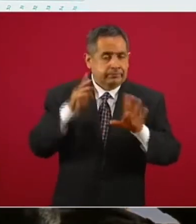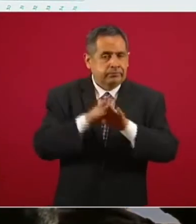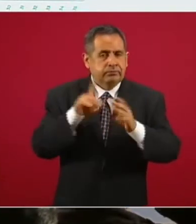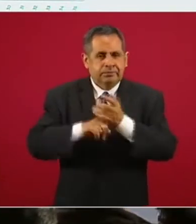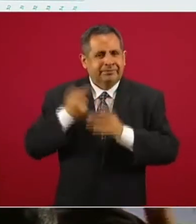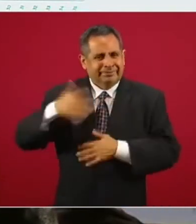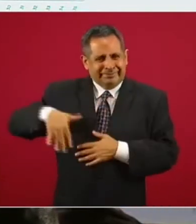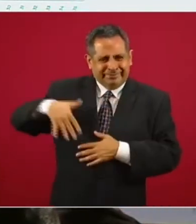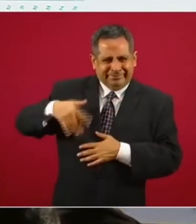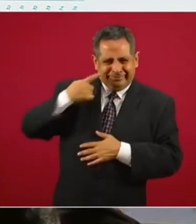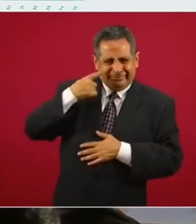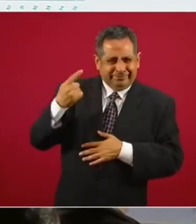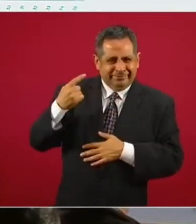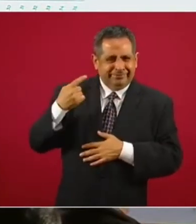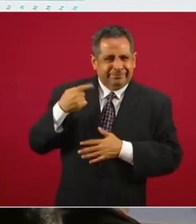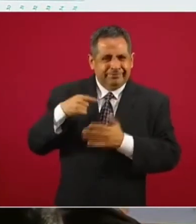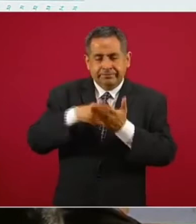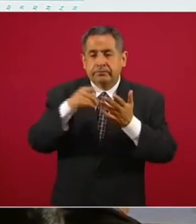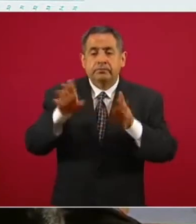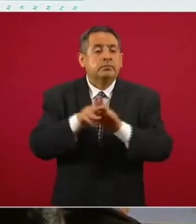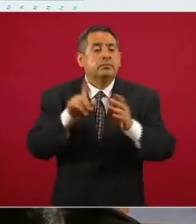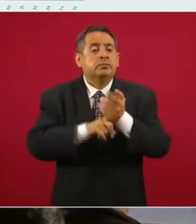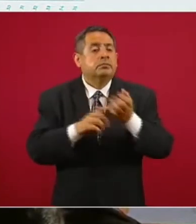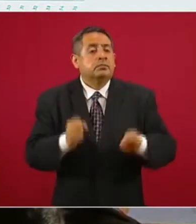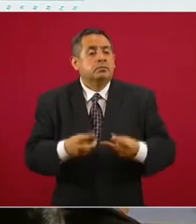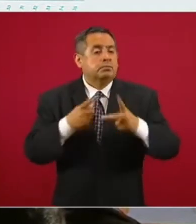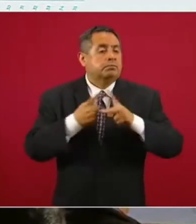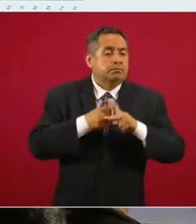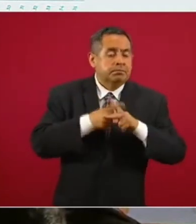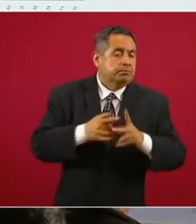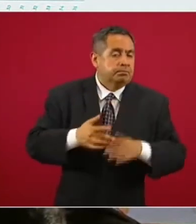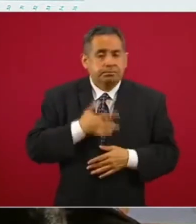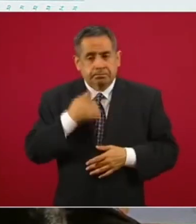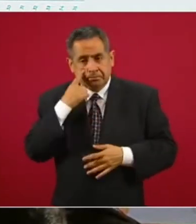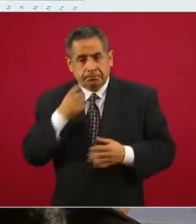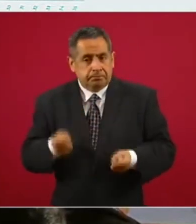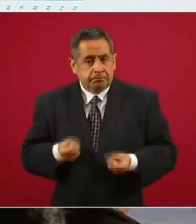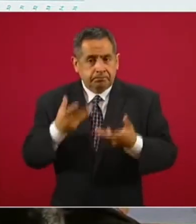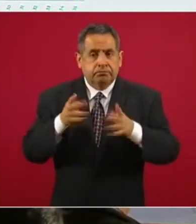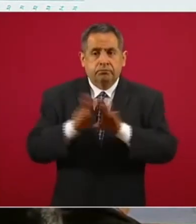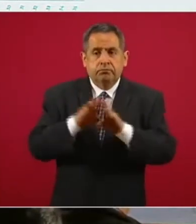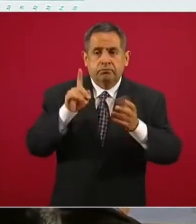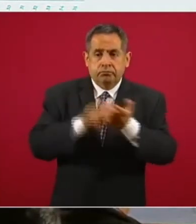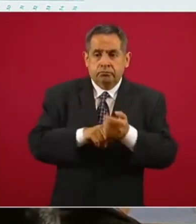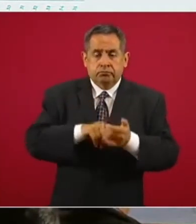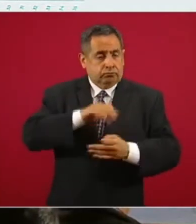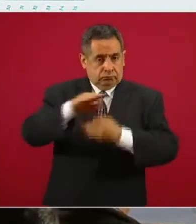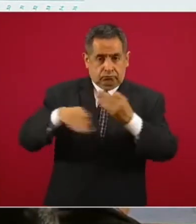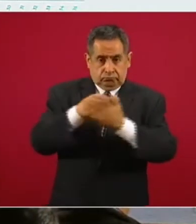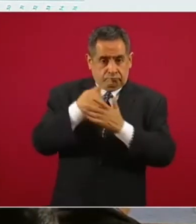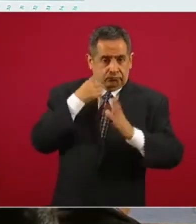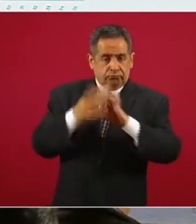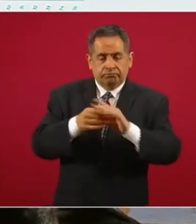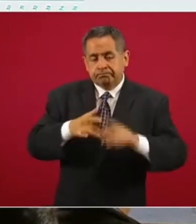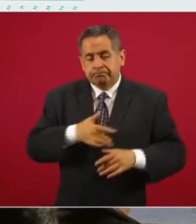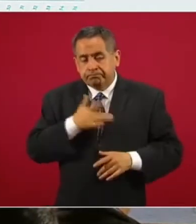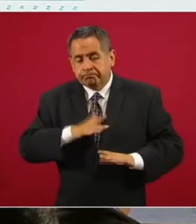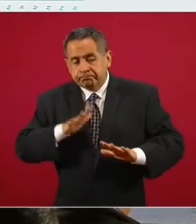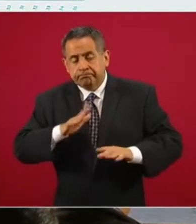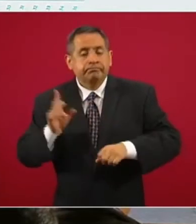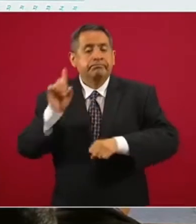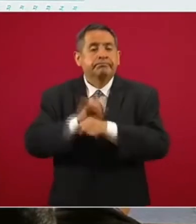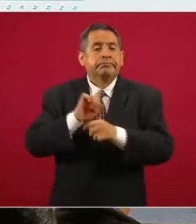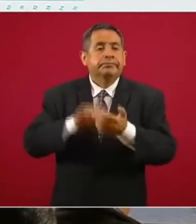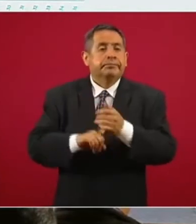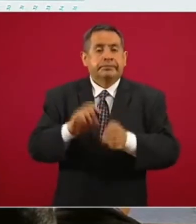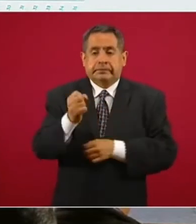exactamente la que acabamos de representar en los casos estimados. En todas las situaciones son casos estimados hasta el 6